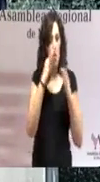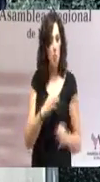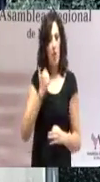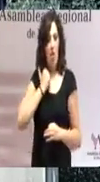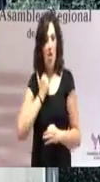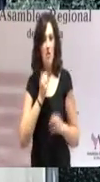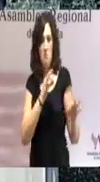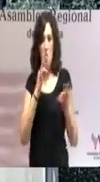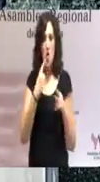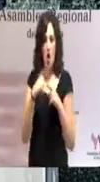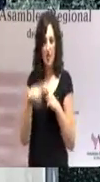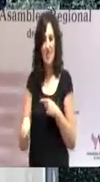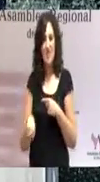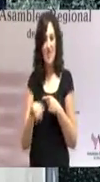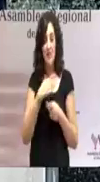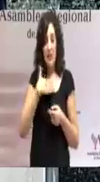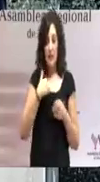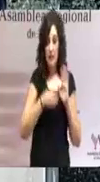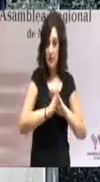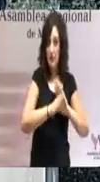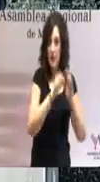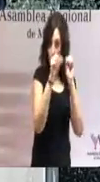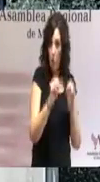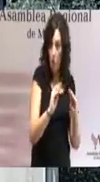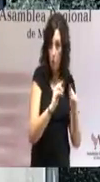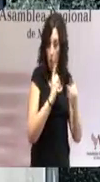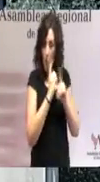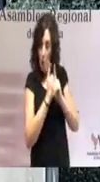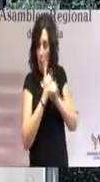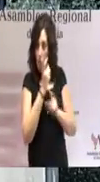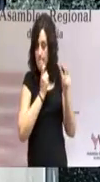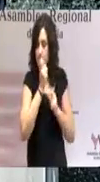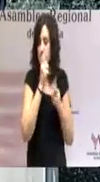No quiero seguir calificando sus calificaciones, pero sinceramente